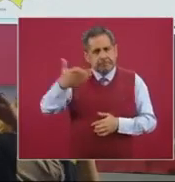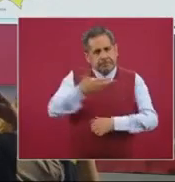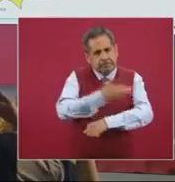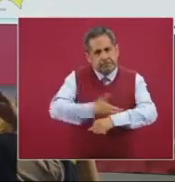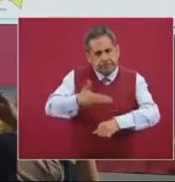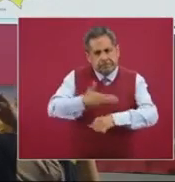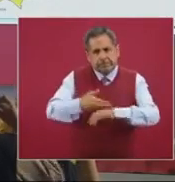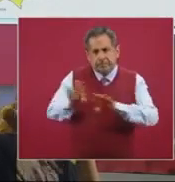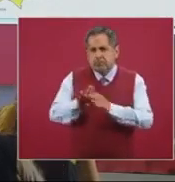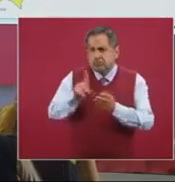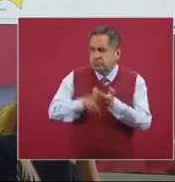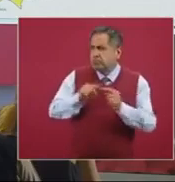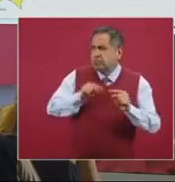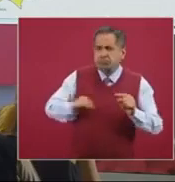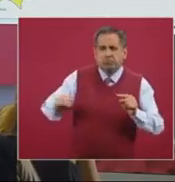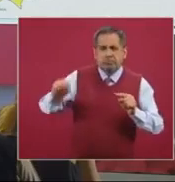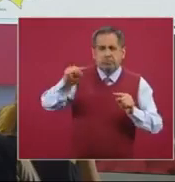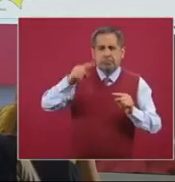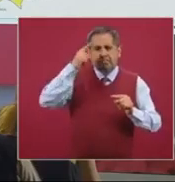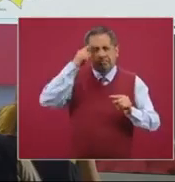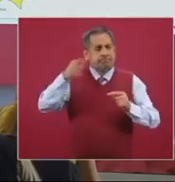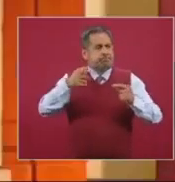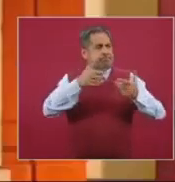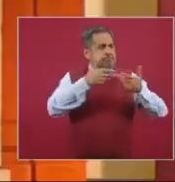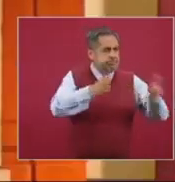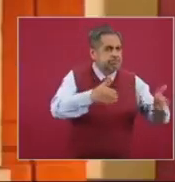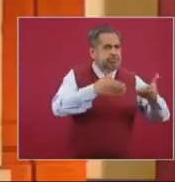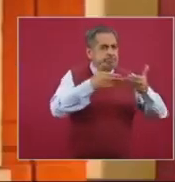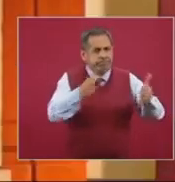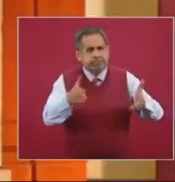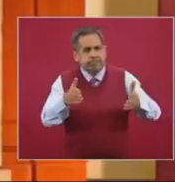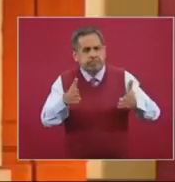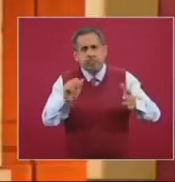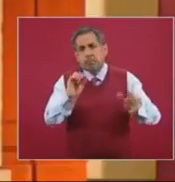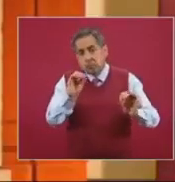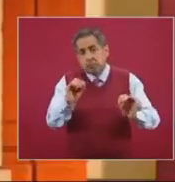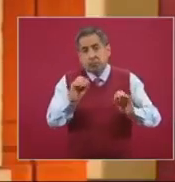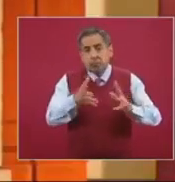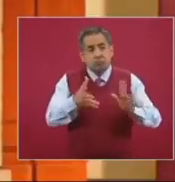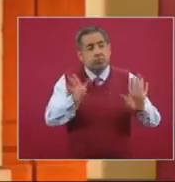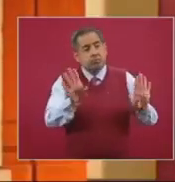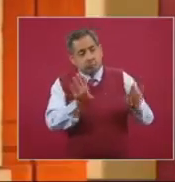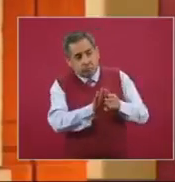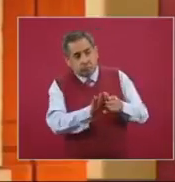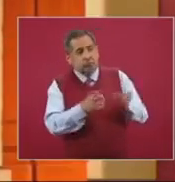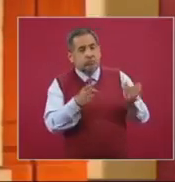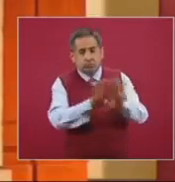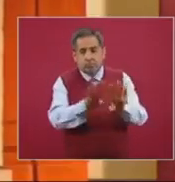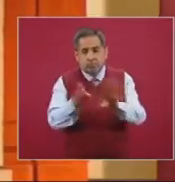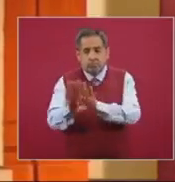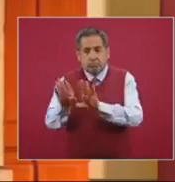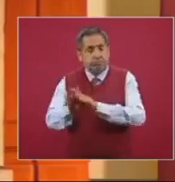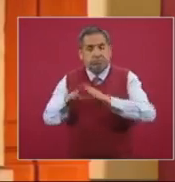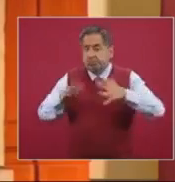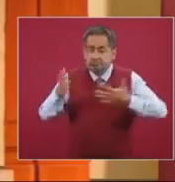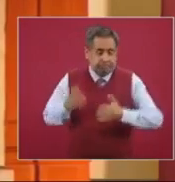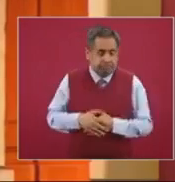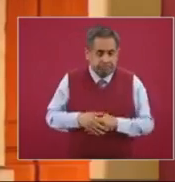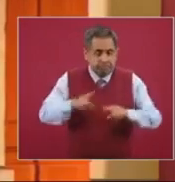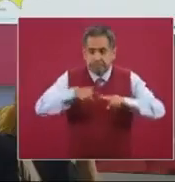adaptar las condiciones necesarias para abrir las instalaciones o para tener que cerrar las instalaciones. Entonces, desde hace